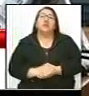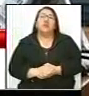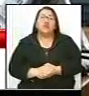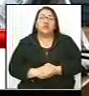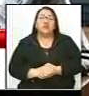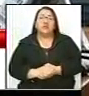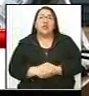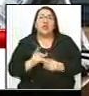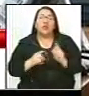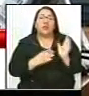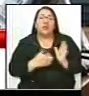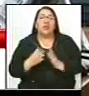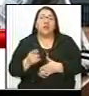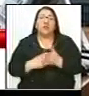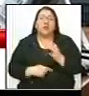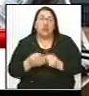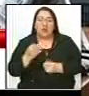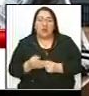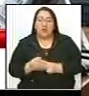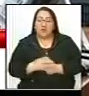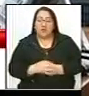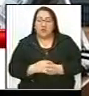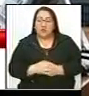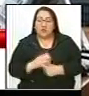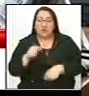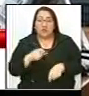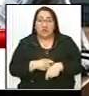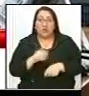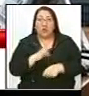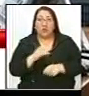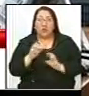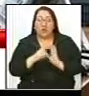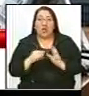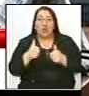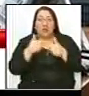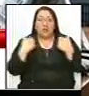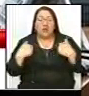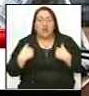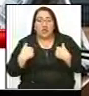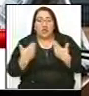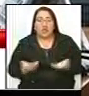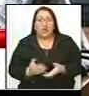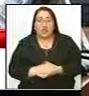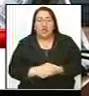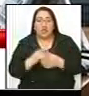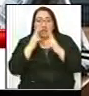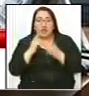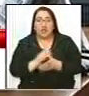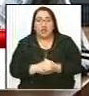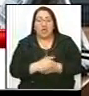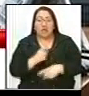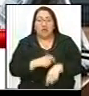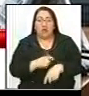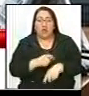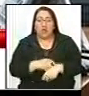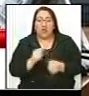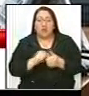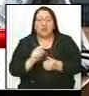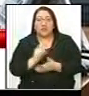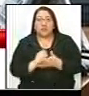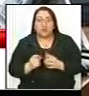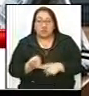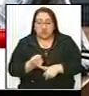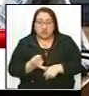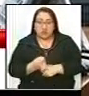algunas pautas que en este caso el gobierno regional de Amazonas tiene que respetar al momento de la contratación,